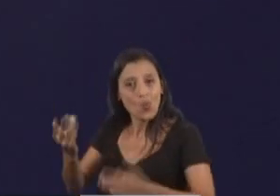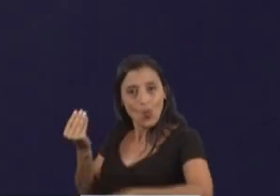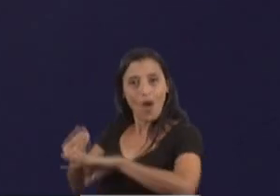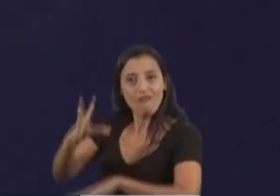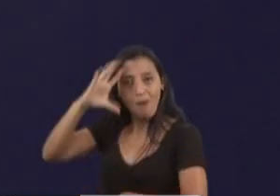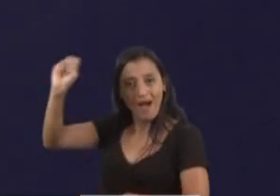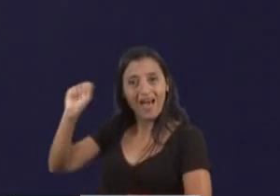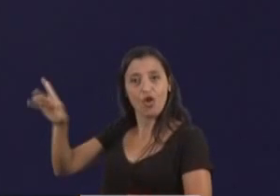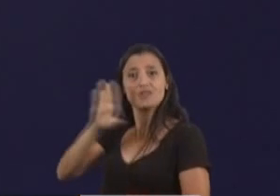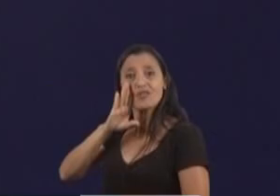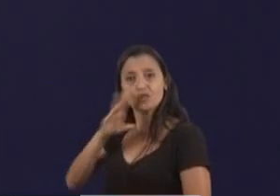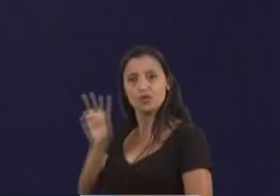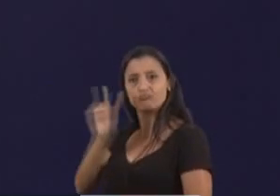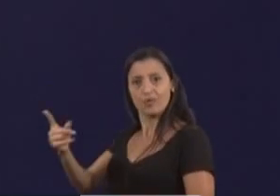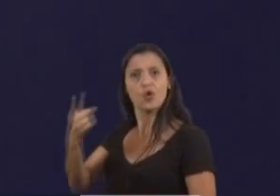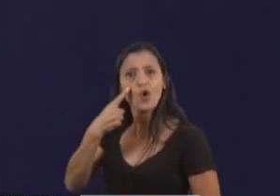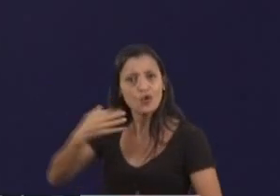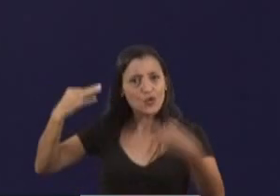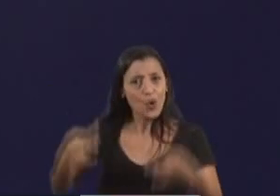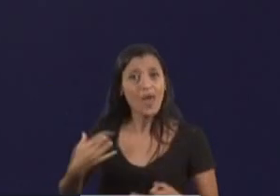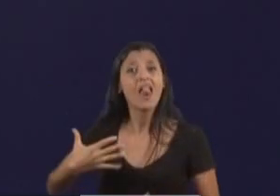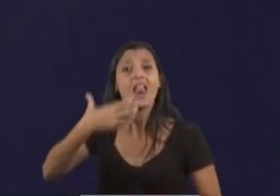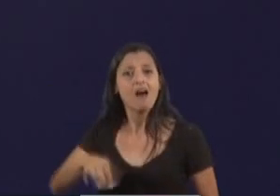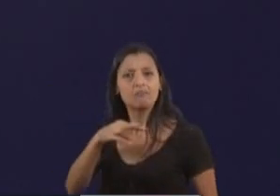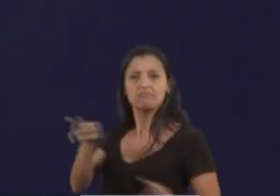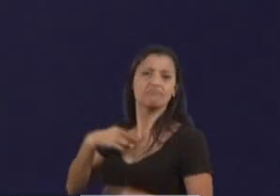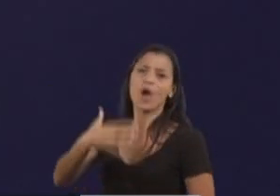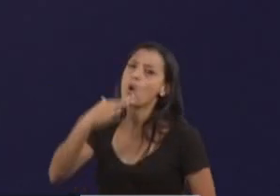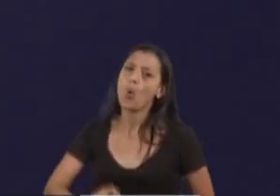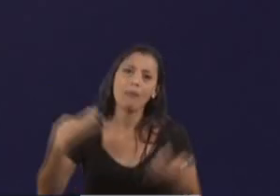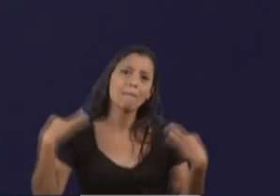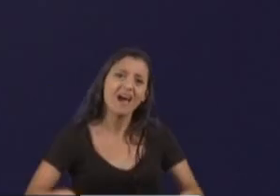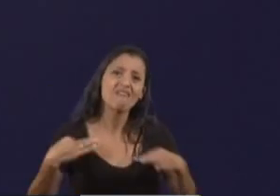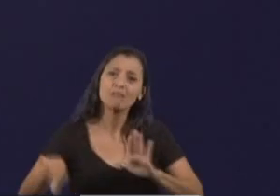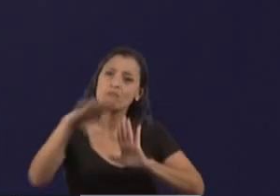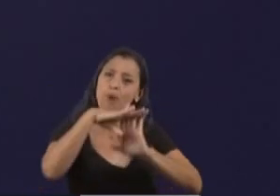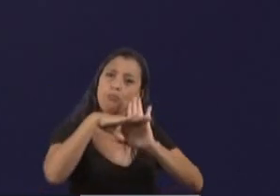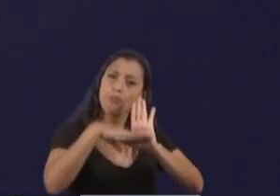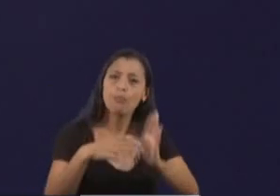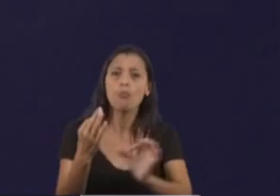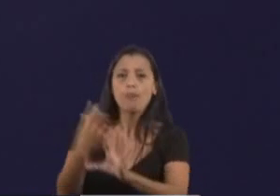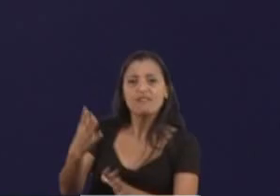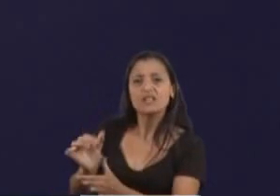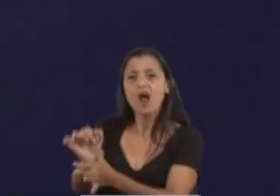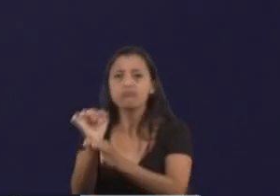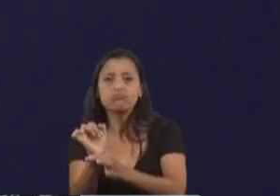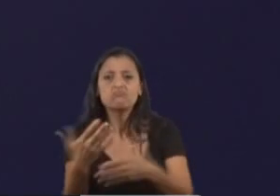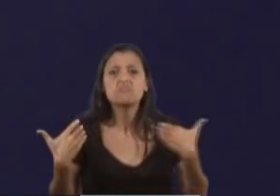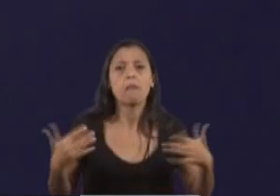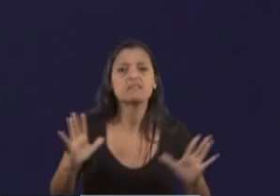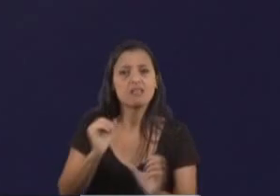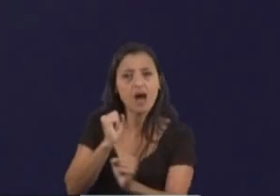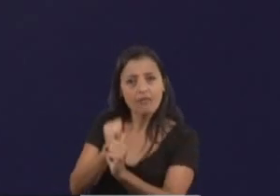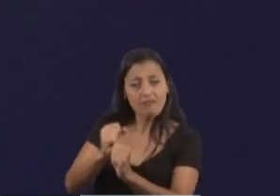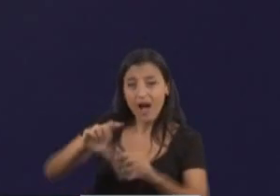y la verdad es que cumple con absolutamente no solo todos los requisitos de idoneidad, de capacidad y de trabajo,